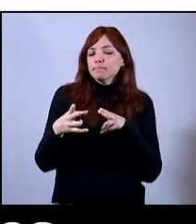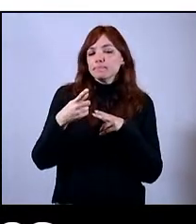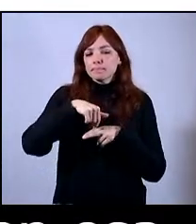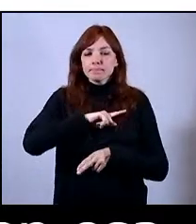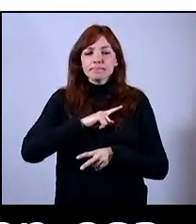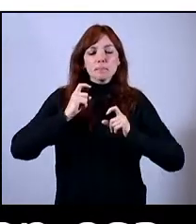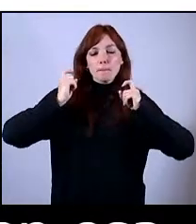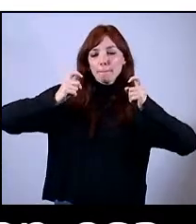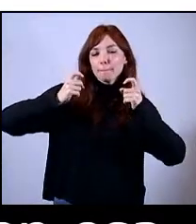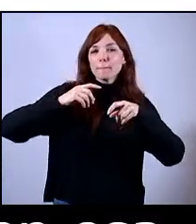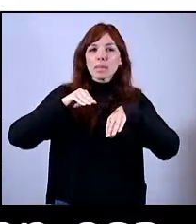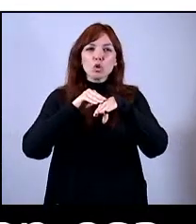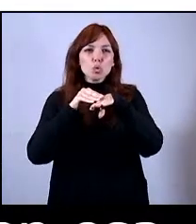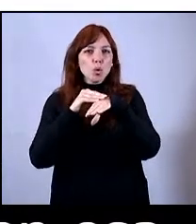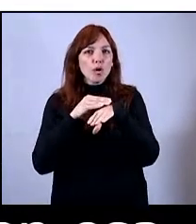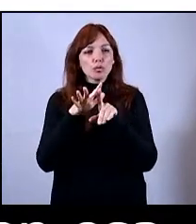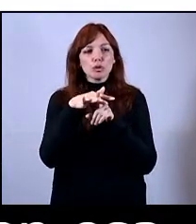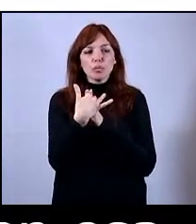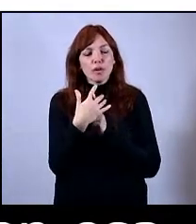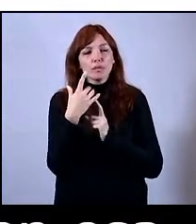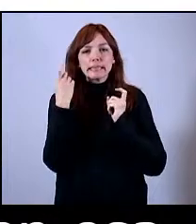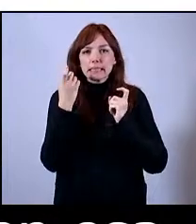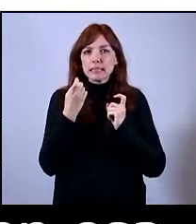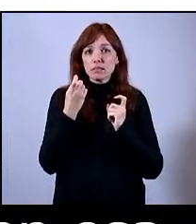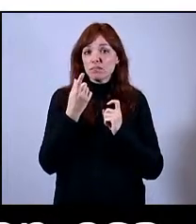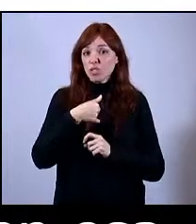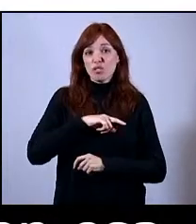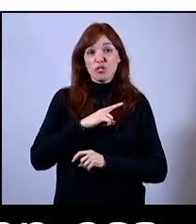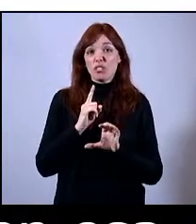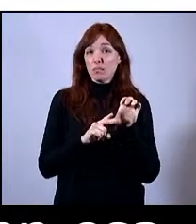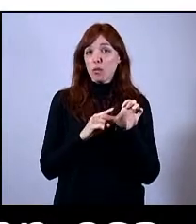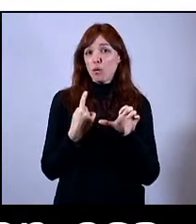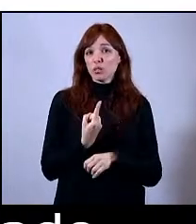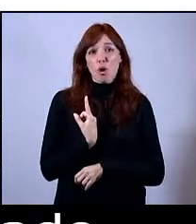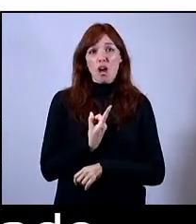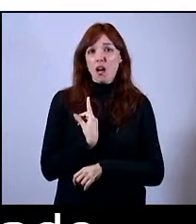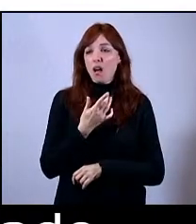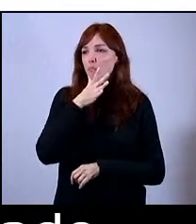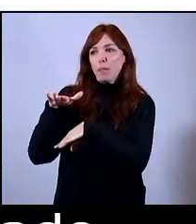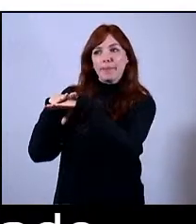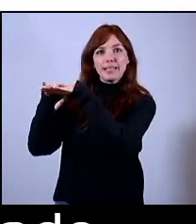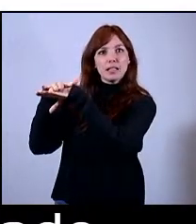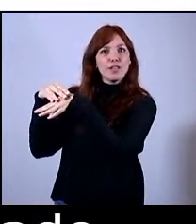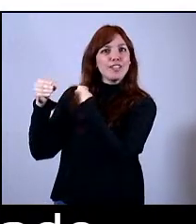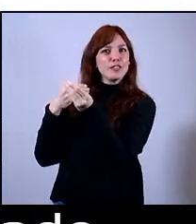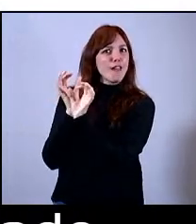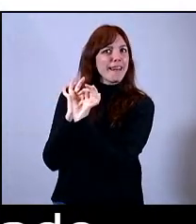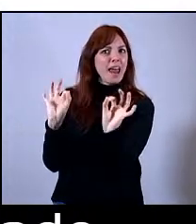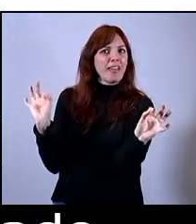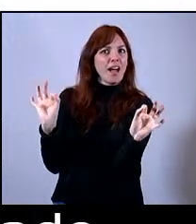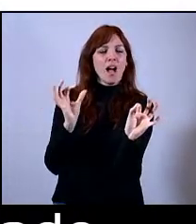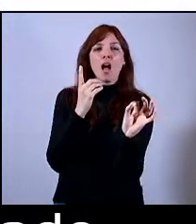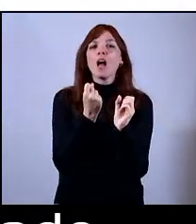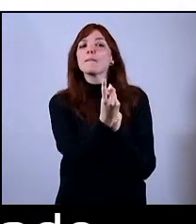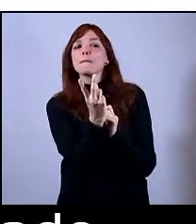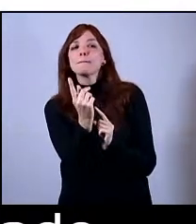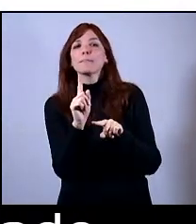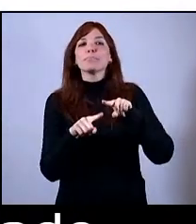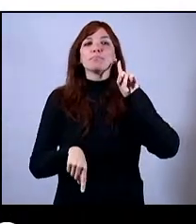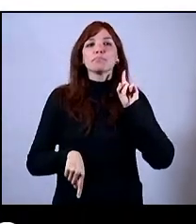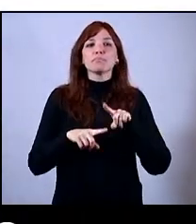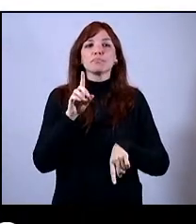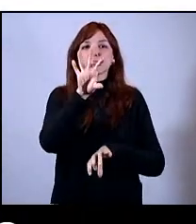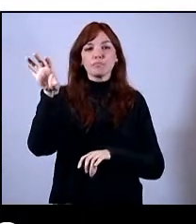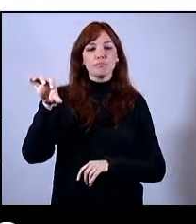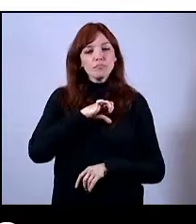intentar solventar esa situación, hemos estado solos porque el Ministerio no ha hecho nada. Hemos sido algunas comunidades autónomas